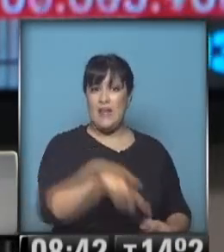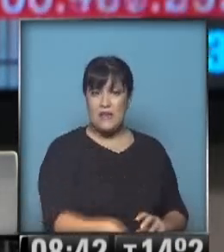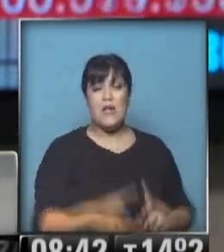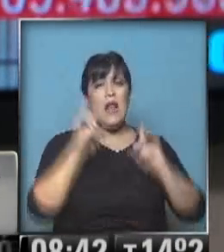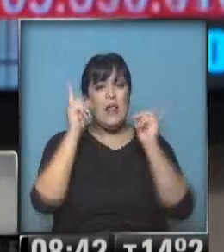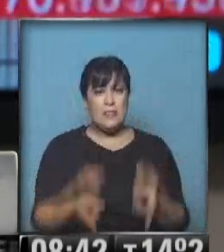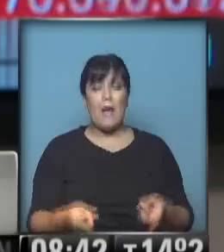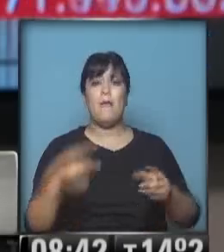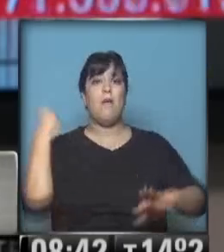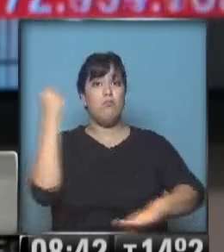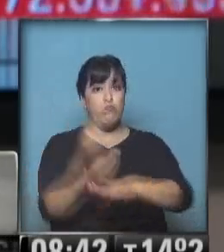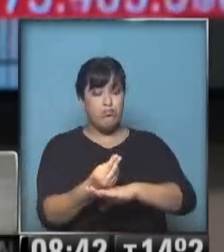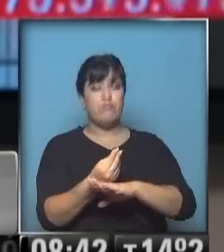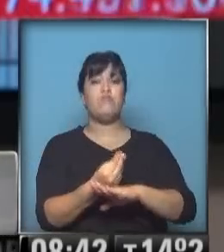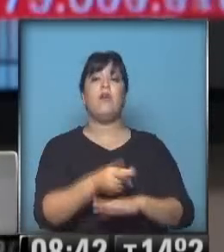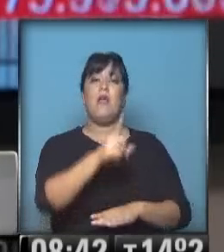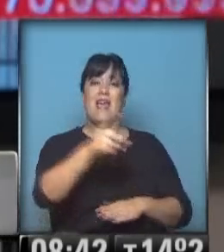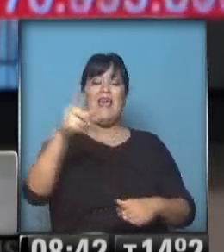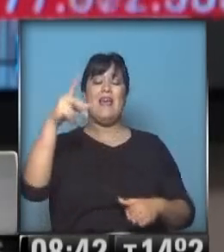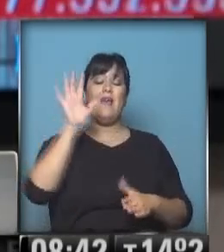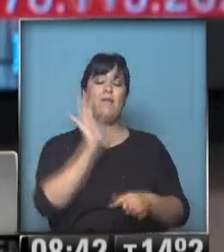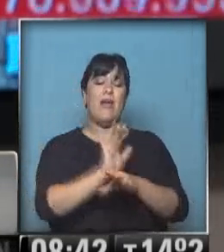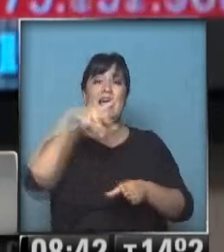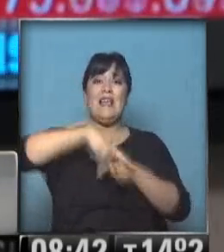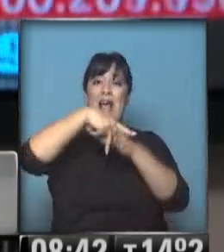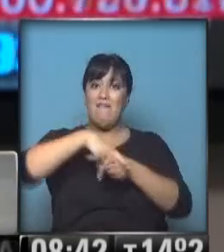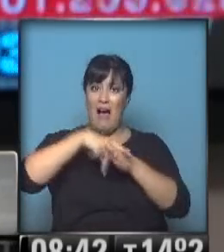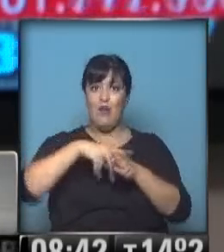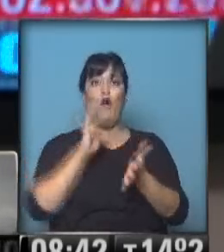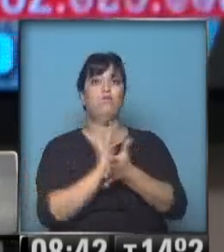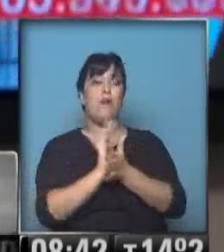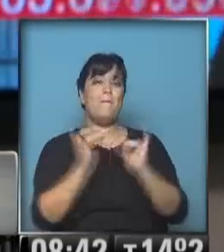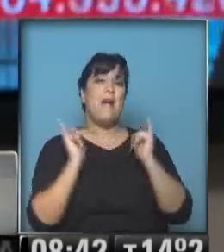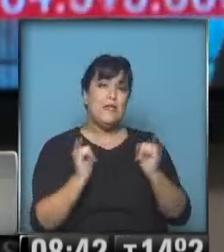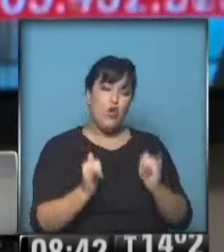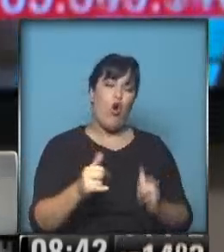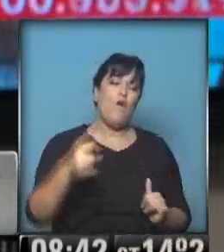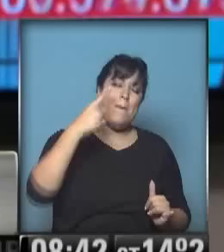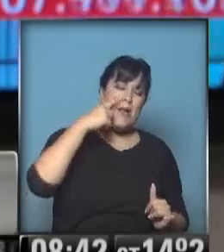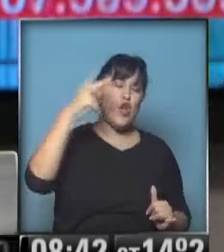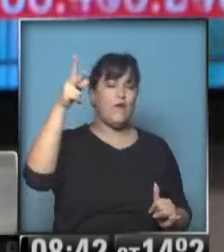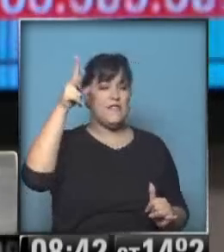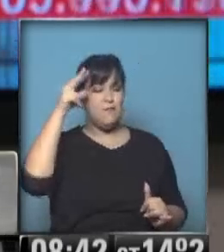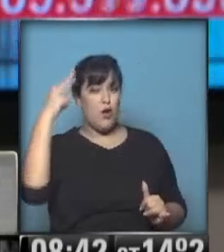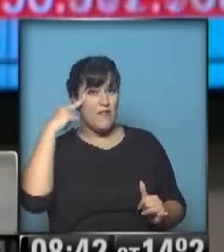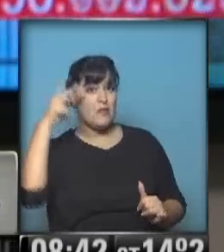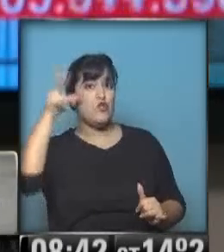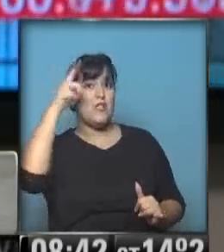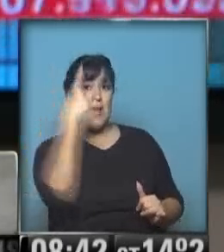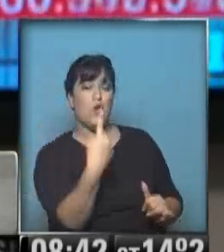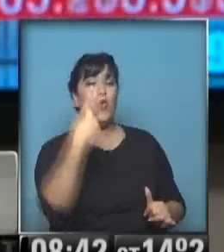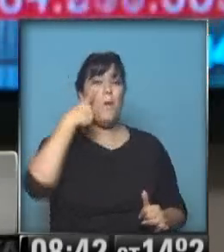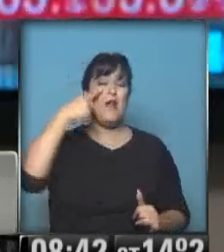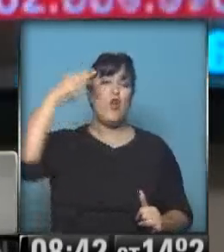imagen de domingo cabalo primero un domingo cabalo más joven del año 81 82 como presidente del Banco Central de la